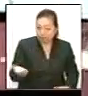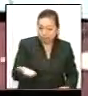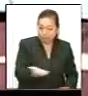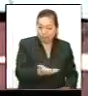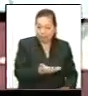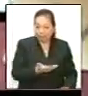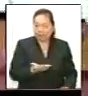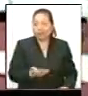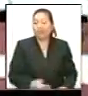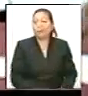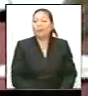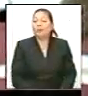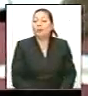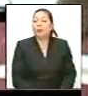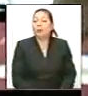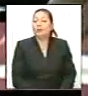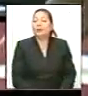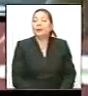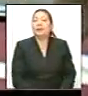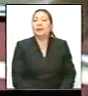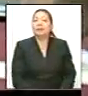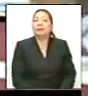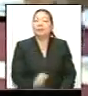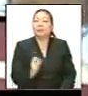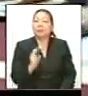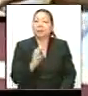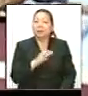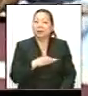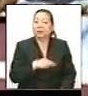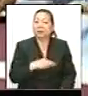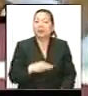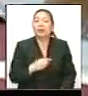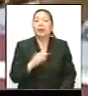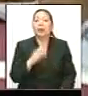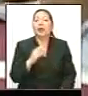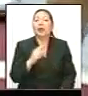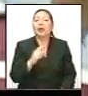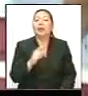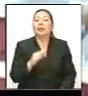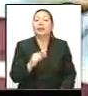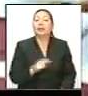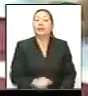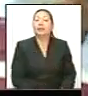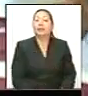señora viceministra Elena Burgas, señor viceministro Guillermo Cortés,